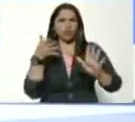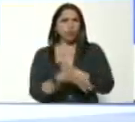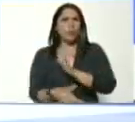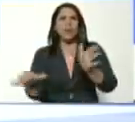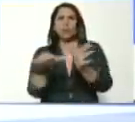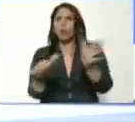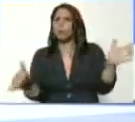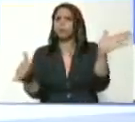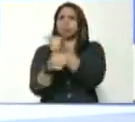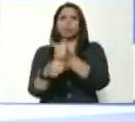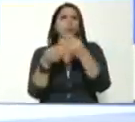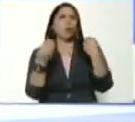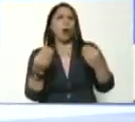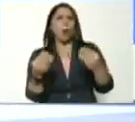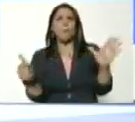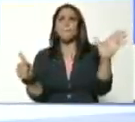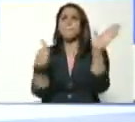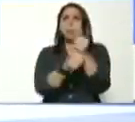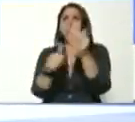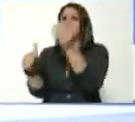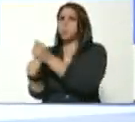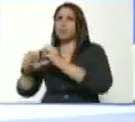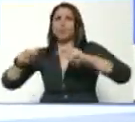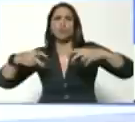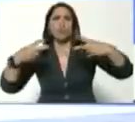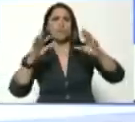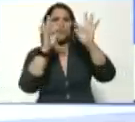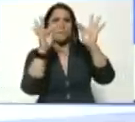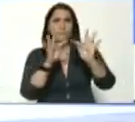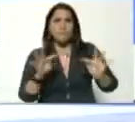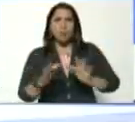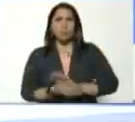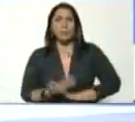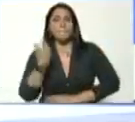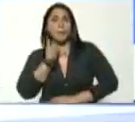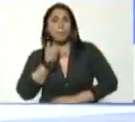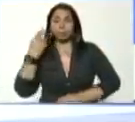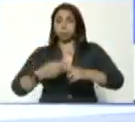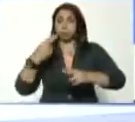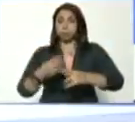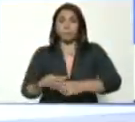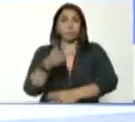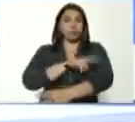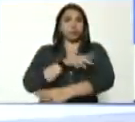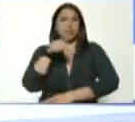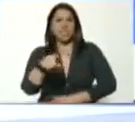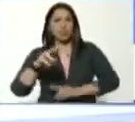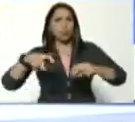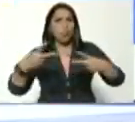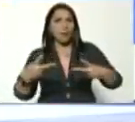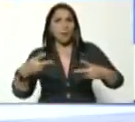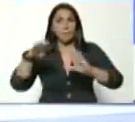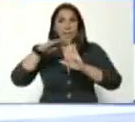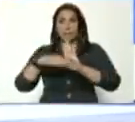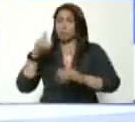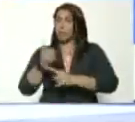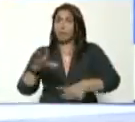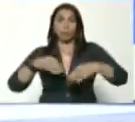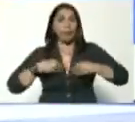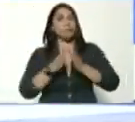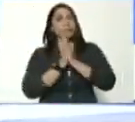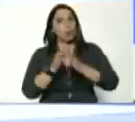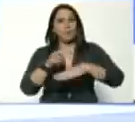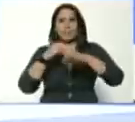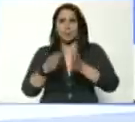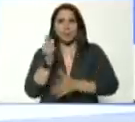consiguió, cómo se detectó esta variante, la peligrosidad de esta variante y las medidas que hay que tomar. Por favor,